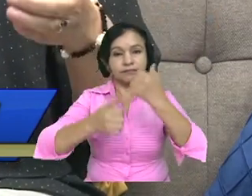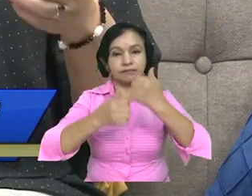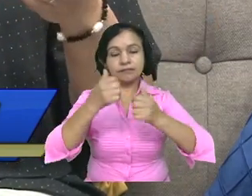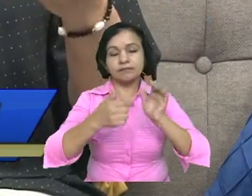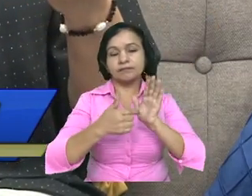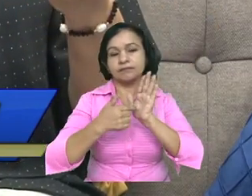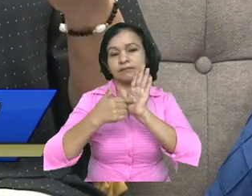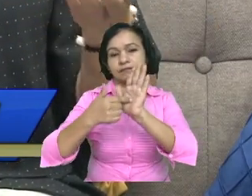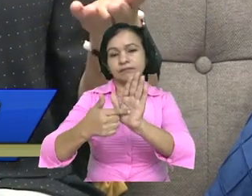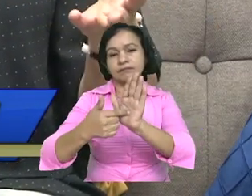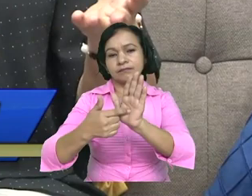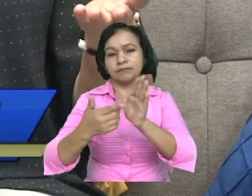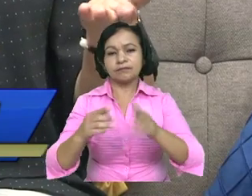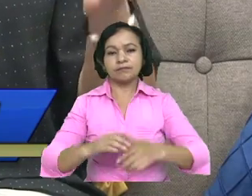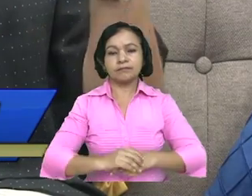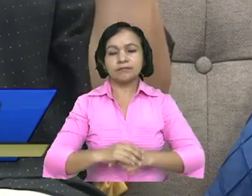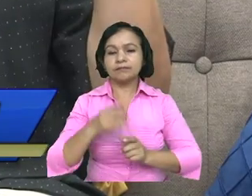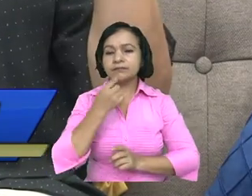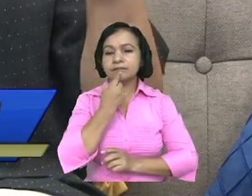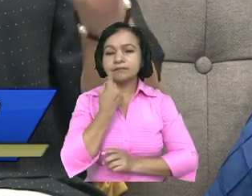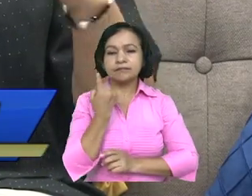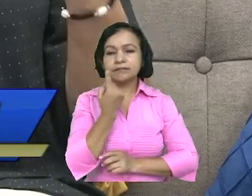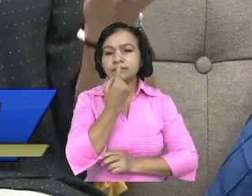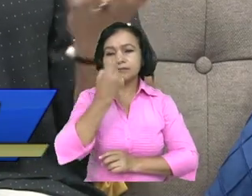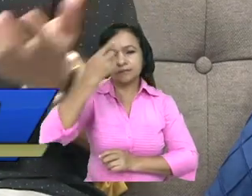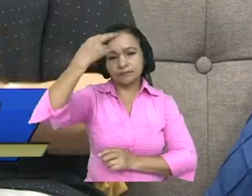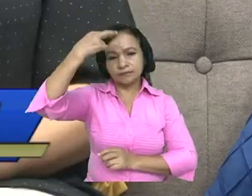ejemplo, ¿a quién le corresponde